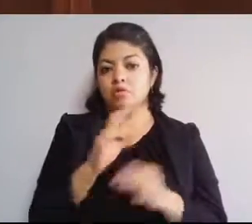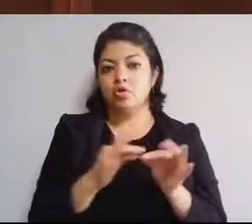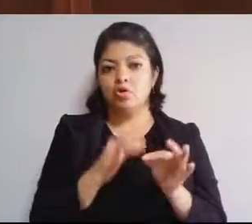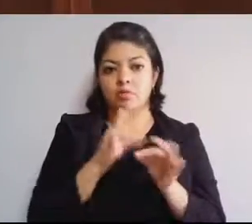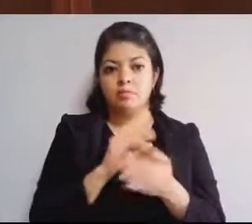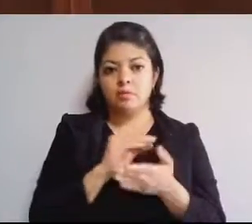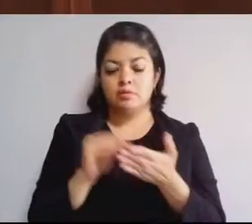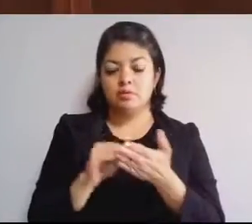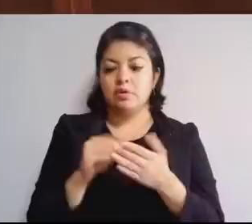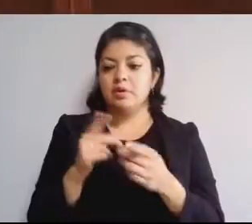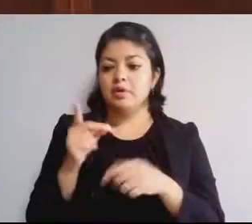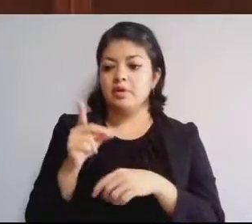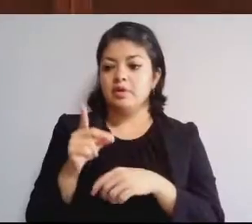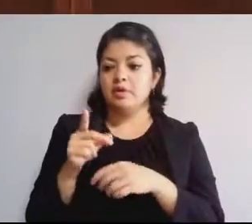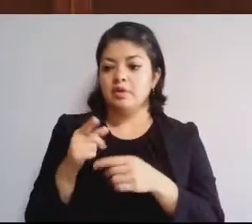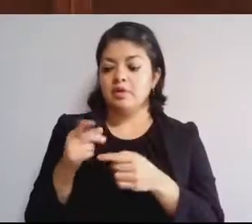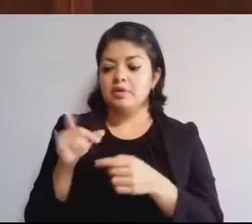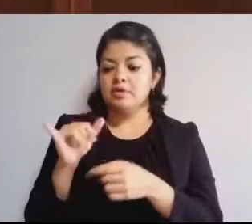de debates.